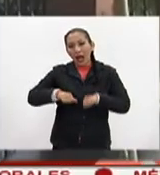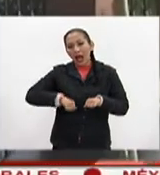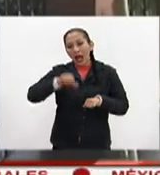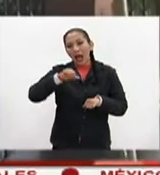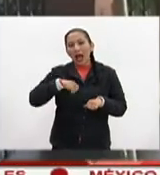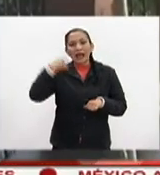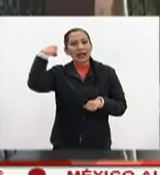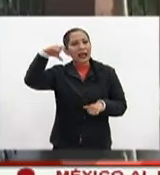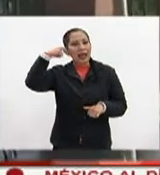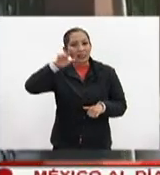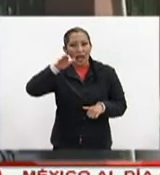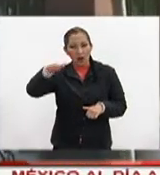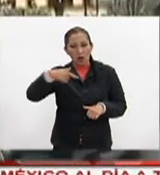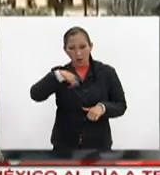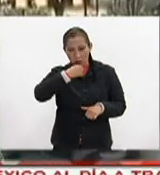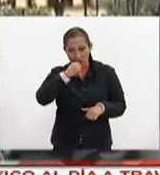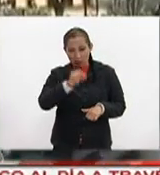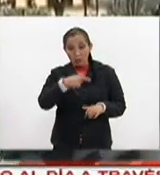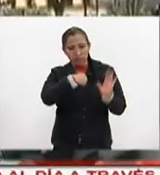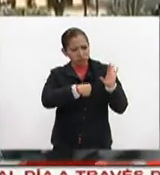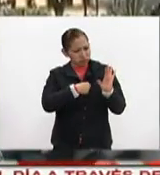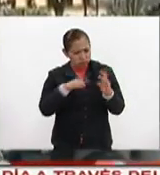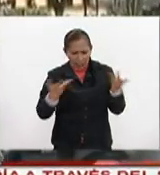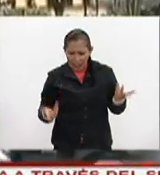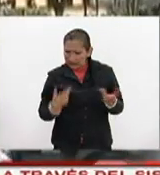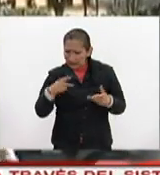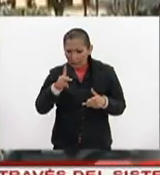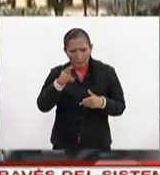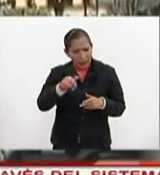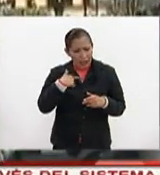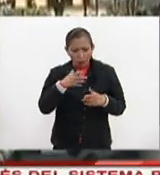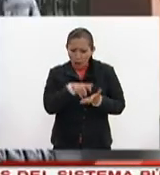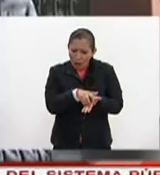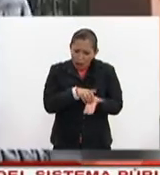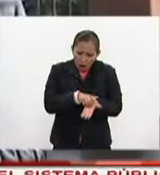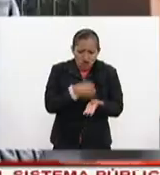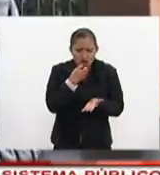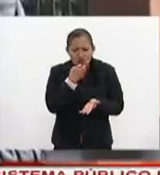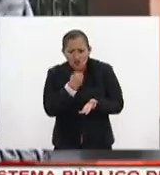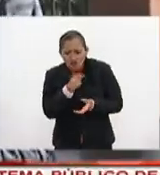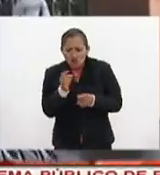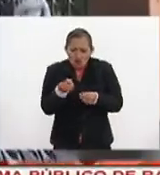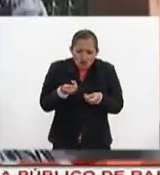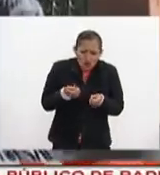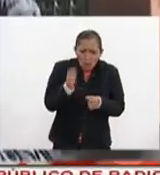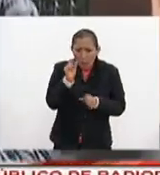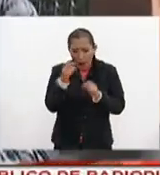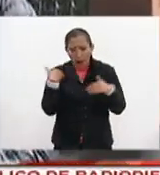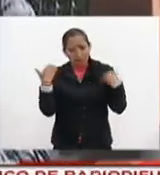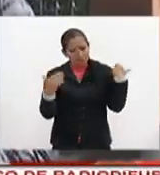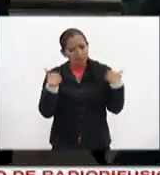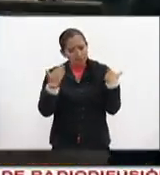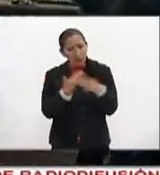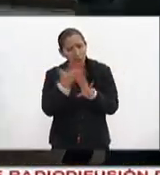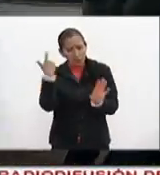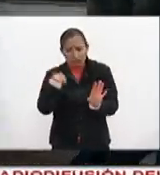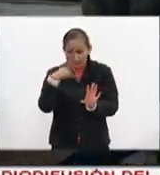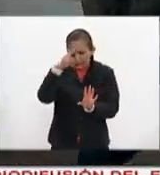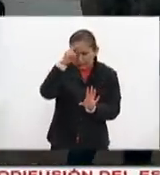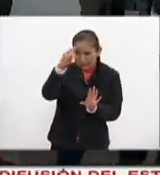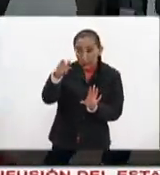Amealco, Querétaro. El panista prometió tener una precampaña austera, sin grandes gastos, muy alegre y muy